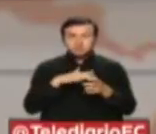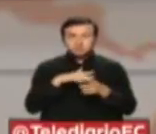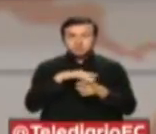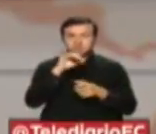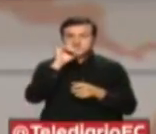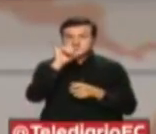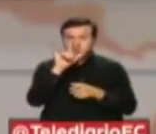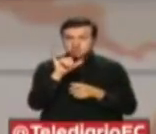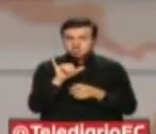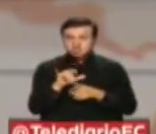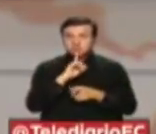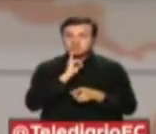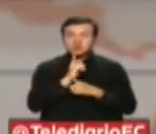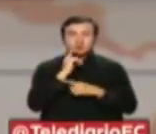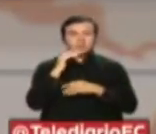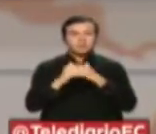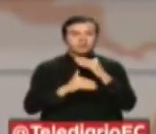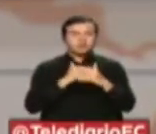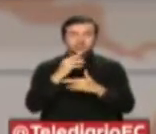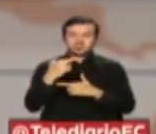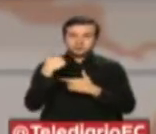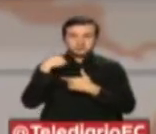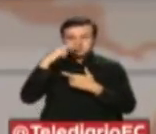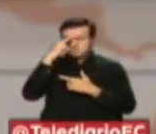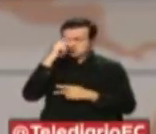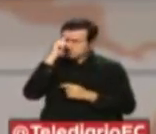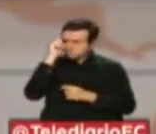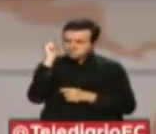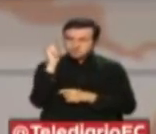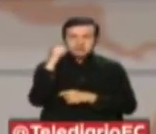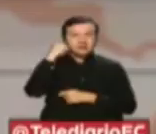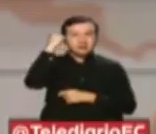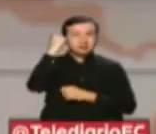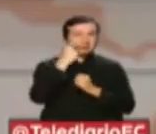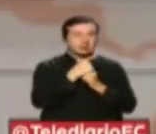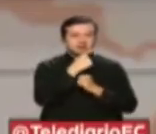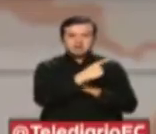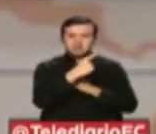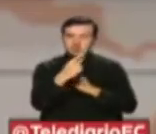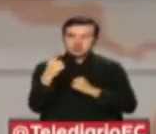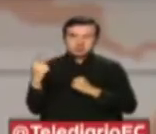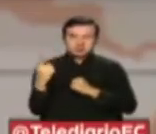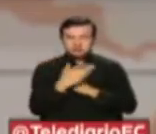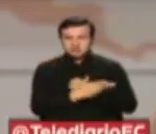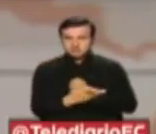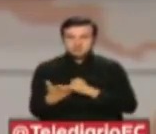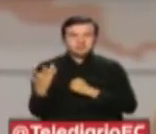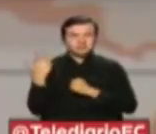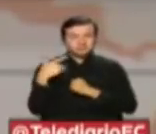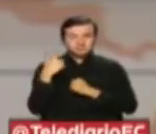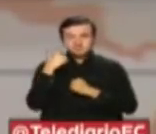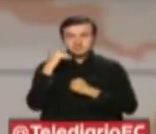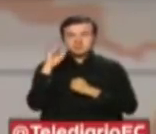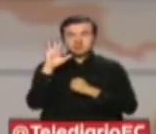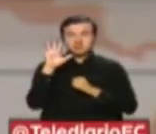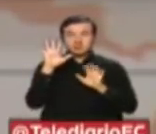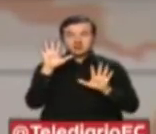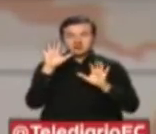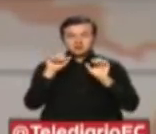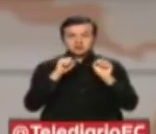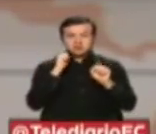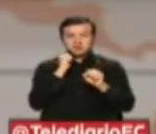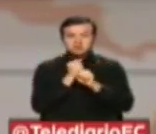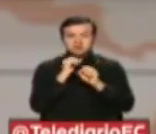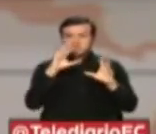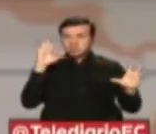aquí hay un proceso totalmente respetuoso al derecho que tiene cada ciudadano pero sin duda ha habido 10 años de un